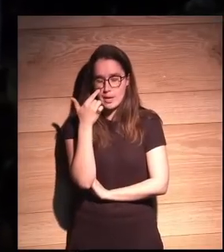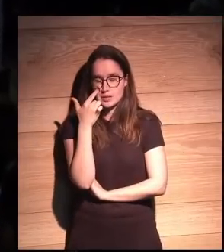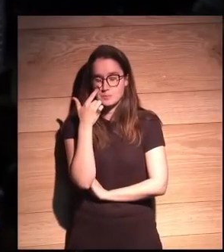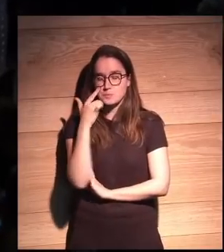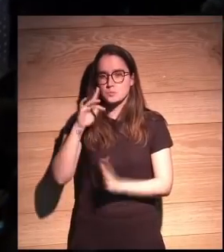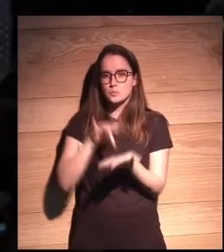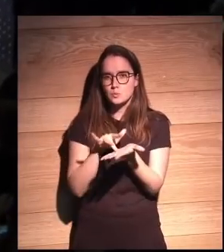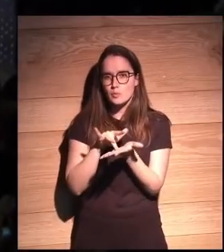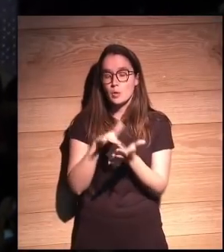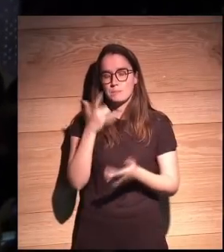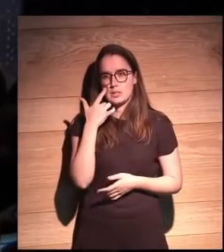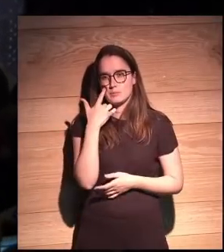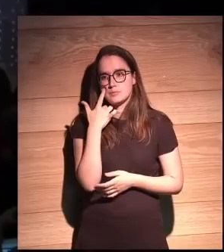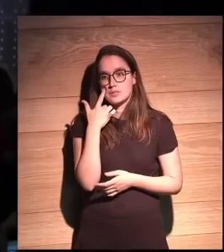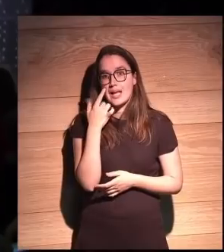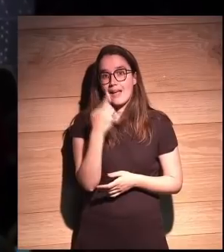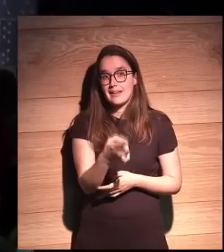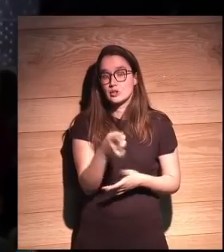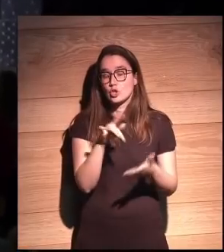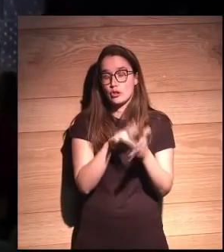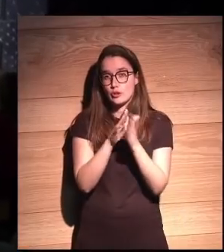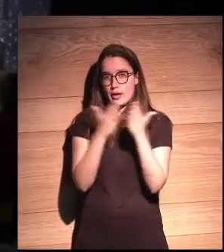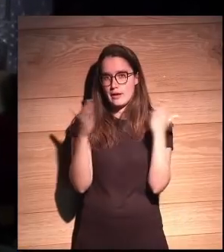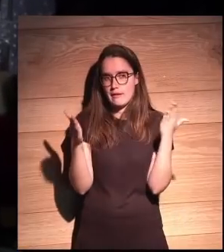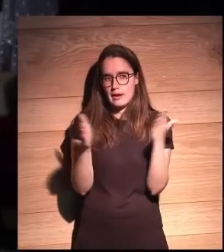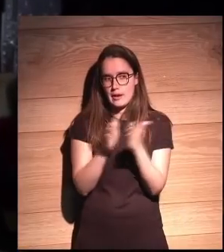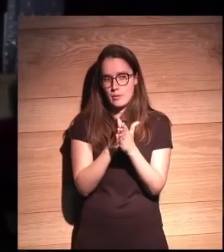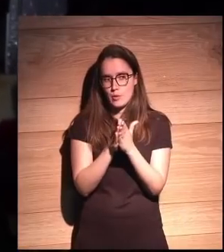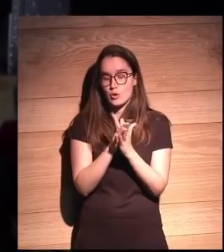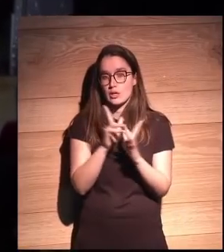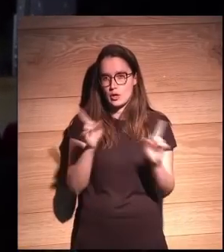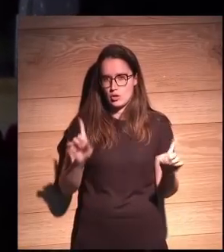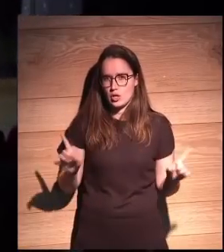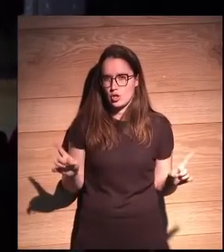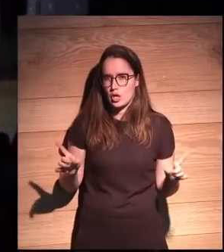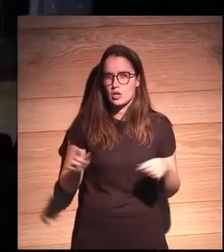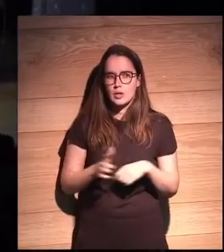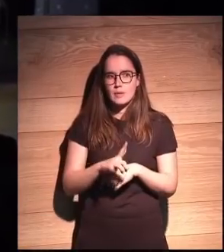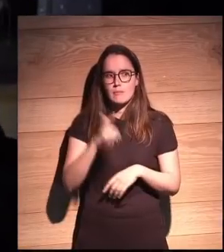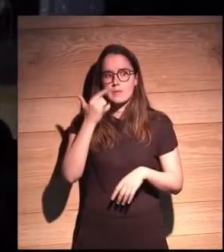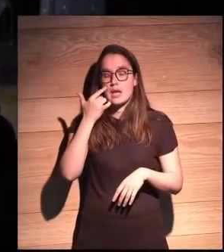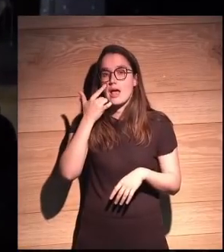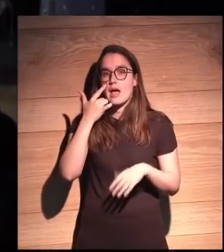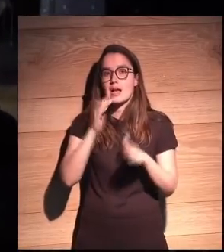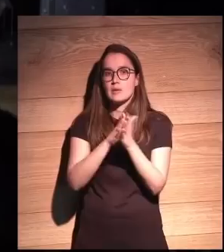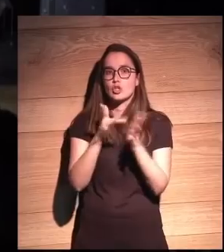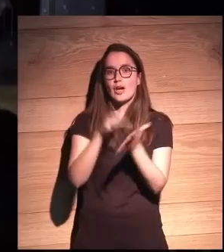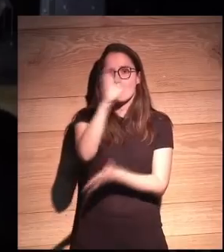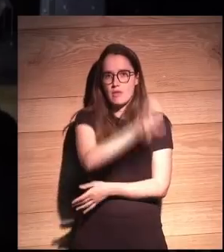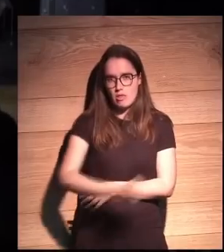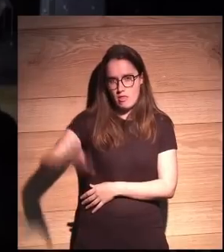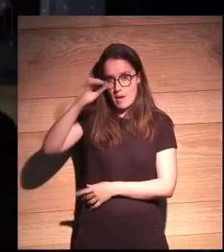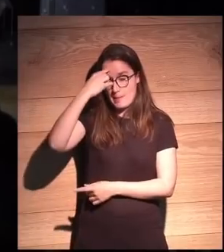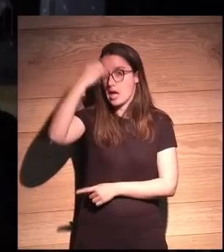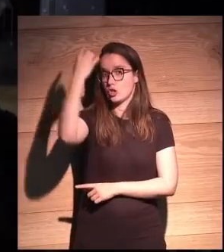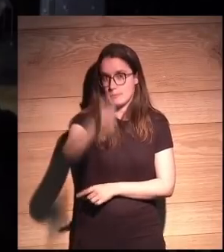Me he traído aquí, mira, esto cuidado, es lo que tiene el libro. Cuidado, que, cuidado, que no, que no, si no, no pasa nada. Mira, el libro tiene ciencia, para